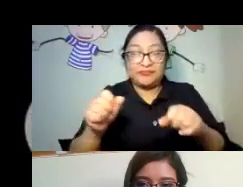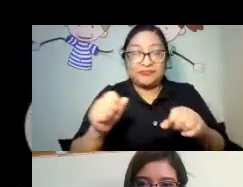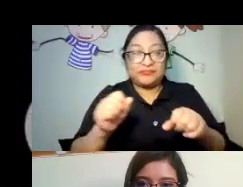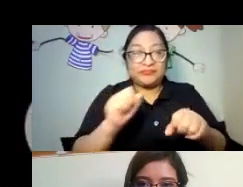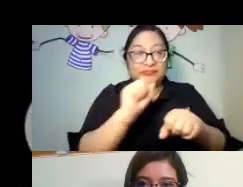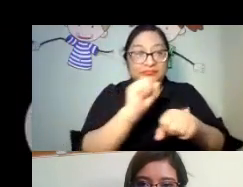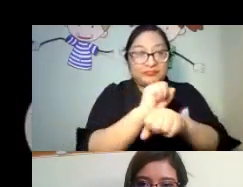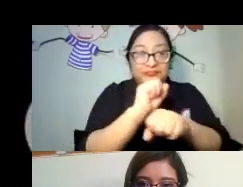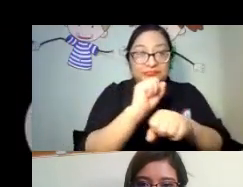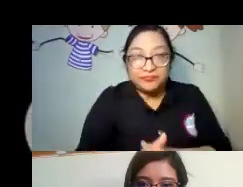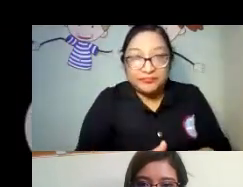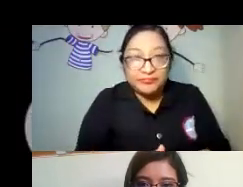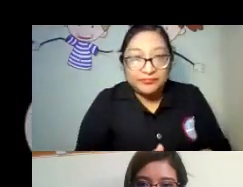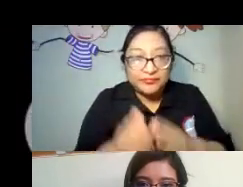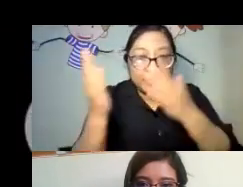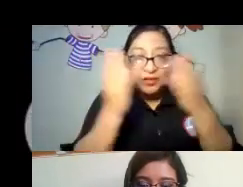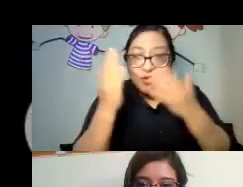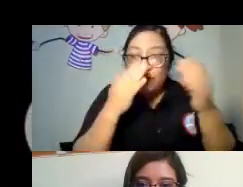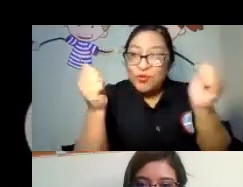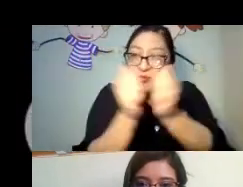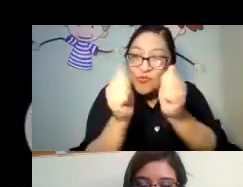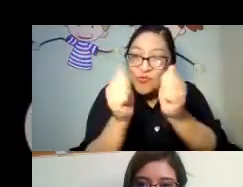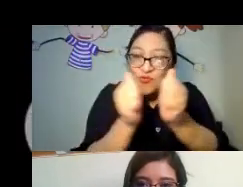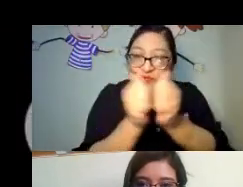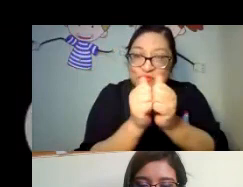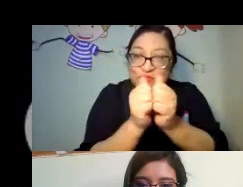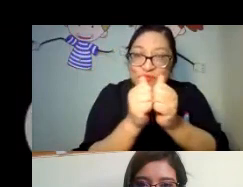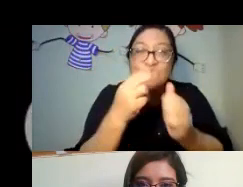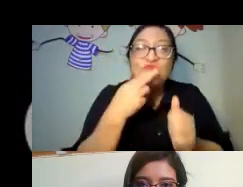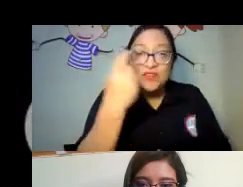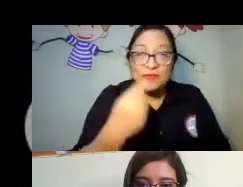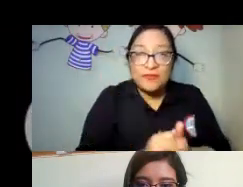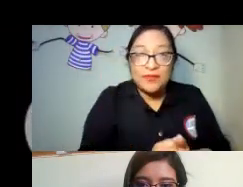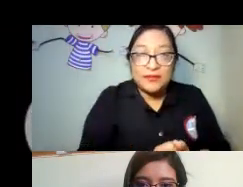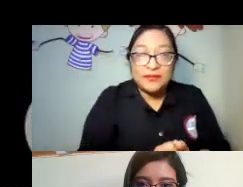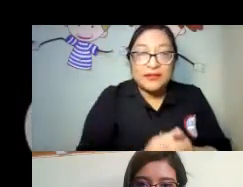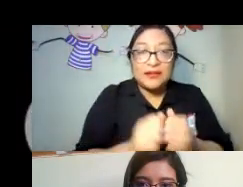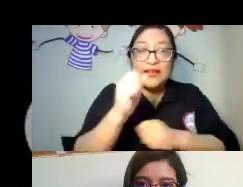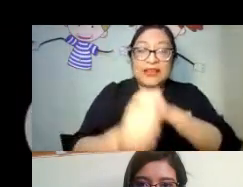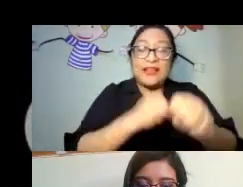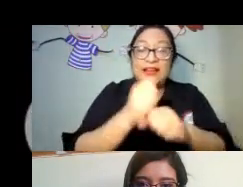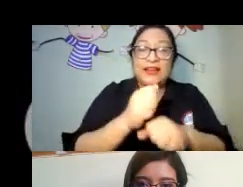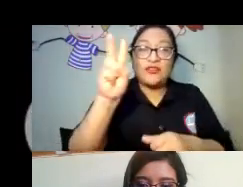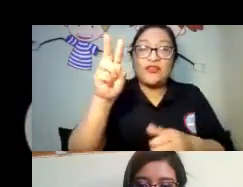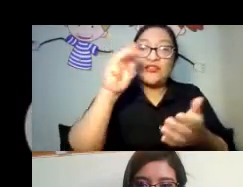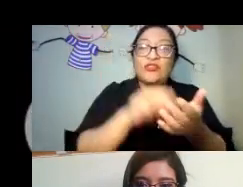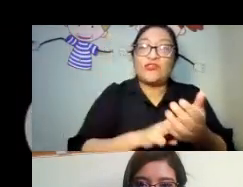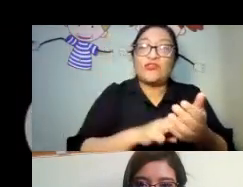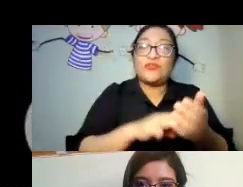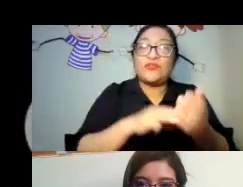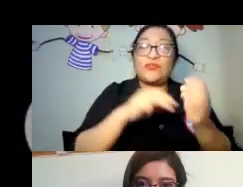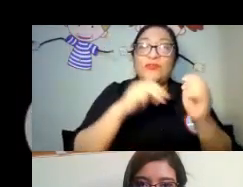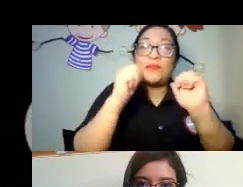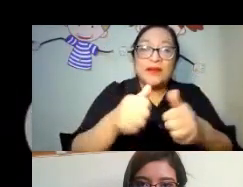Hay estudiantes que están con sus hermanitos. Año 2020 y 2021, aparecen también